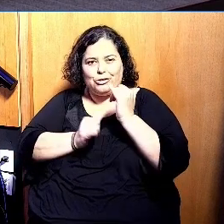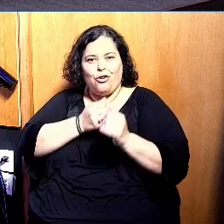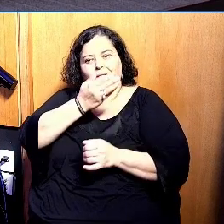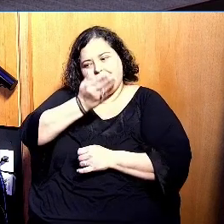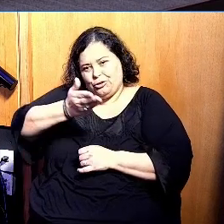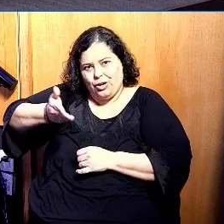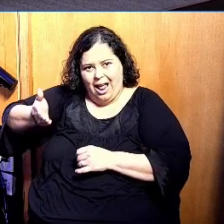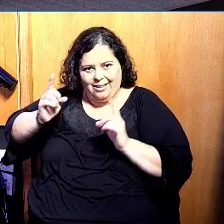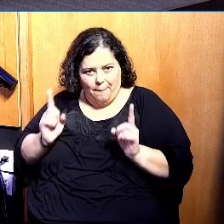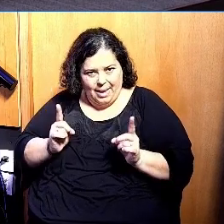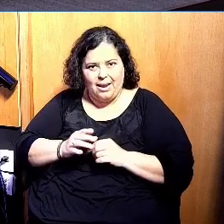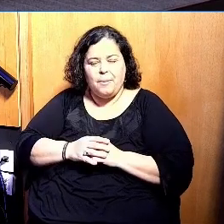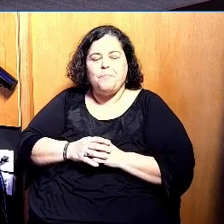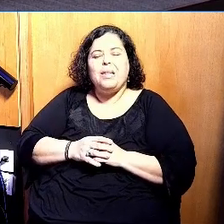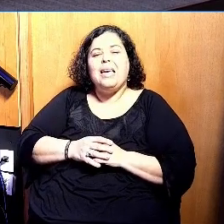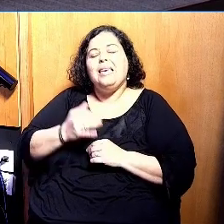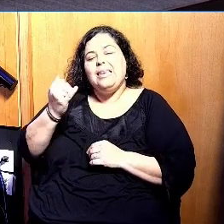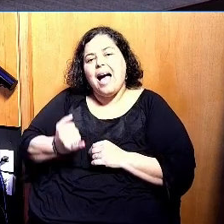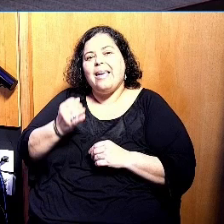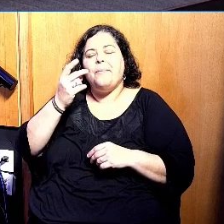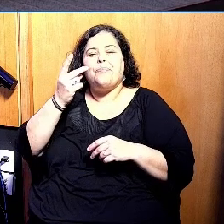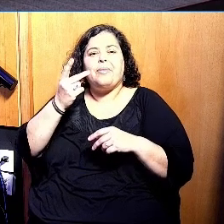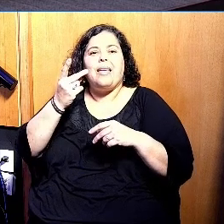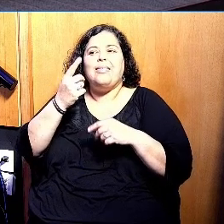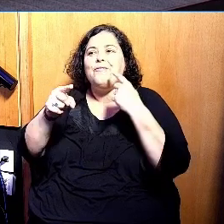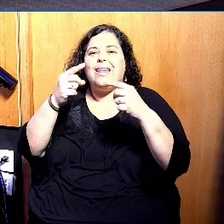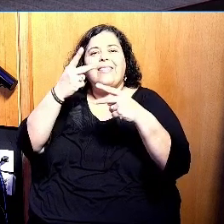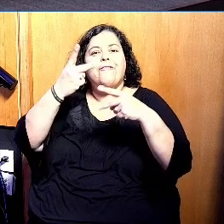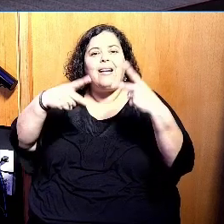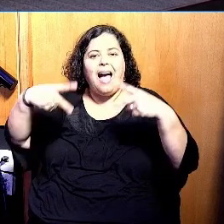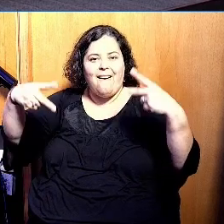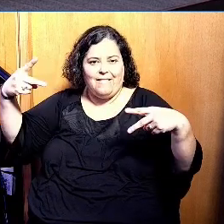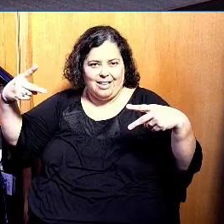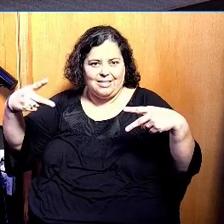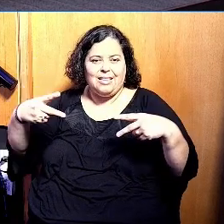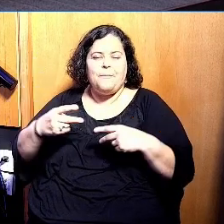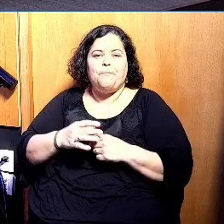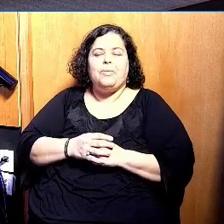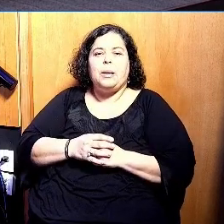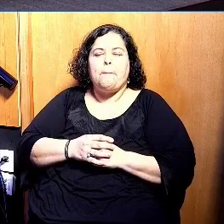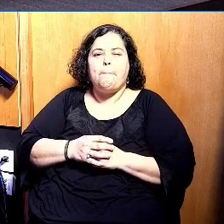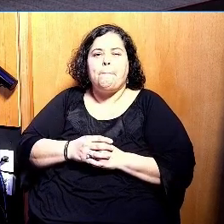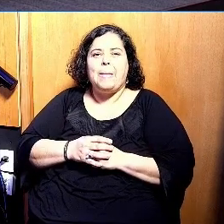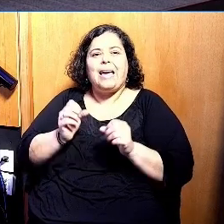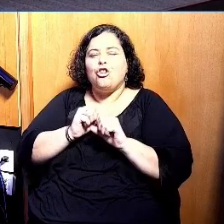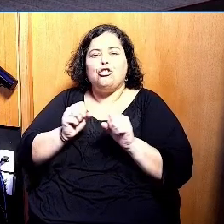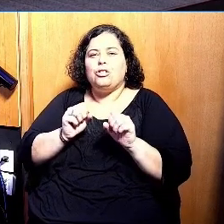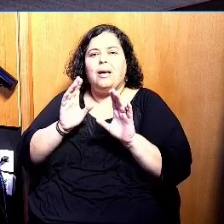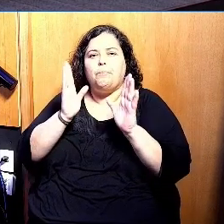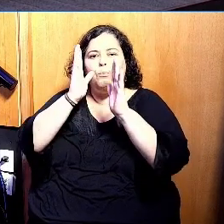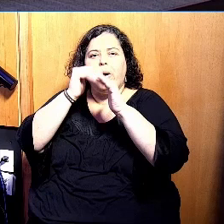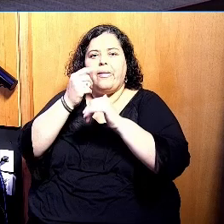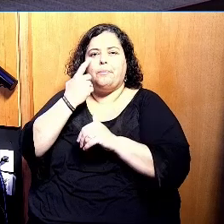anonimizada, y con las variables que hacen que no se llegue a identificar ni al estudiante ni a un